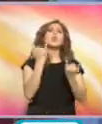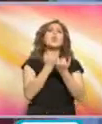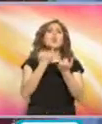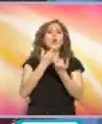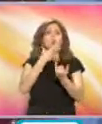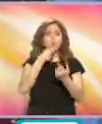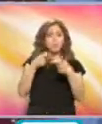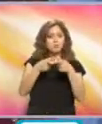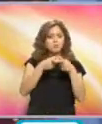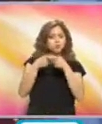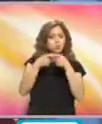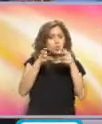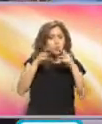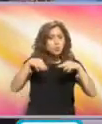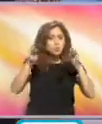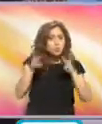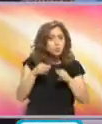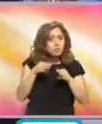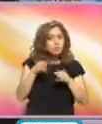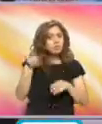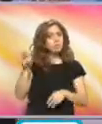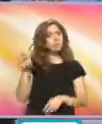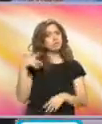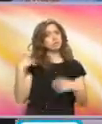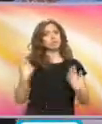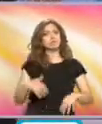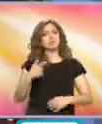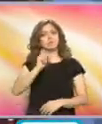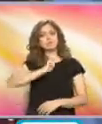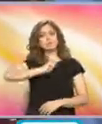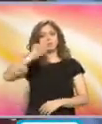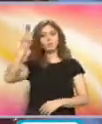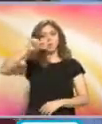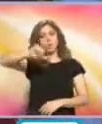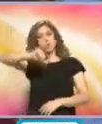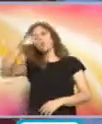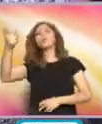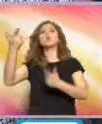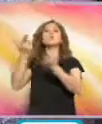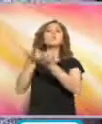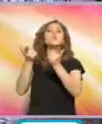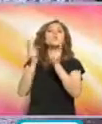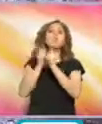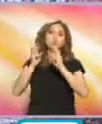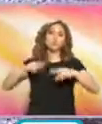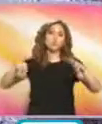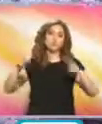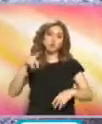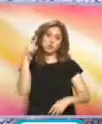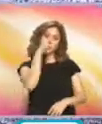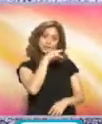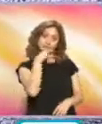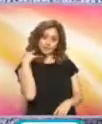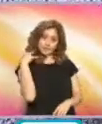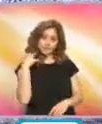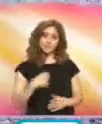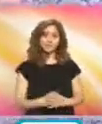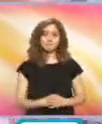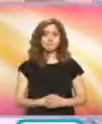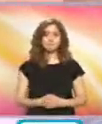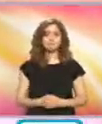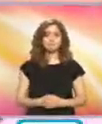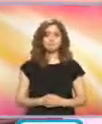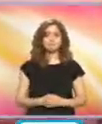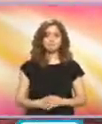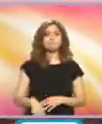porque de verdad ha participado y ha hecho, pues ahora sí que masterizaciones con grandes de la música, ¿no? De allá de Chile. Sí, sí, bueno, el